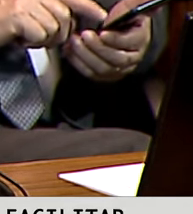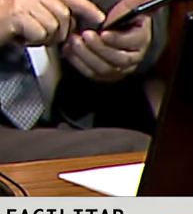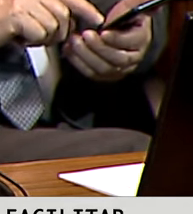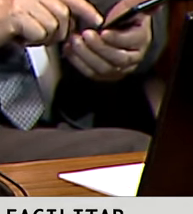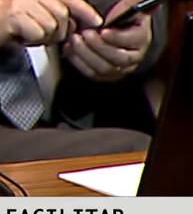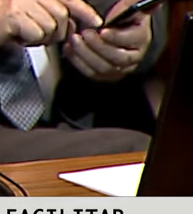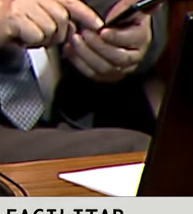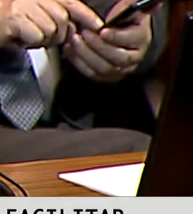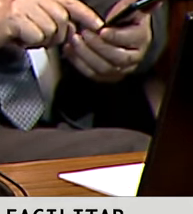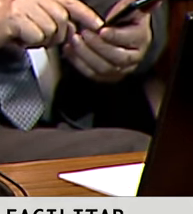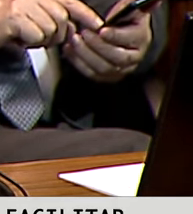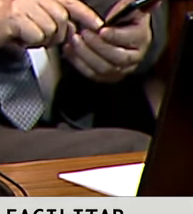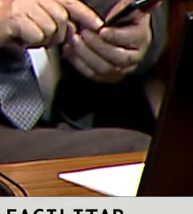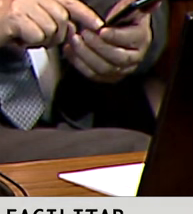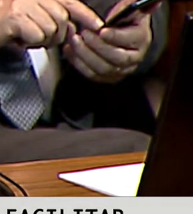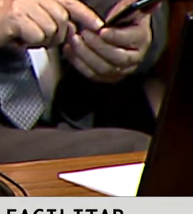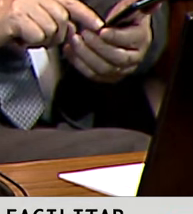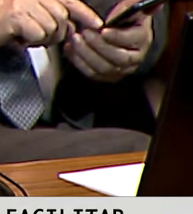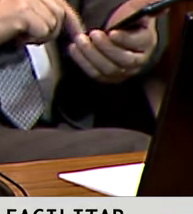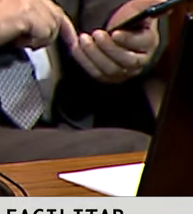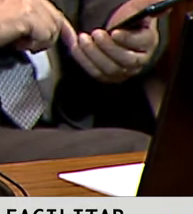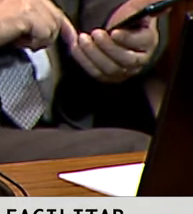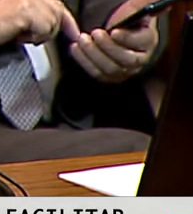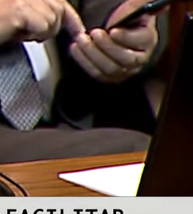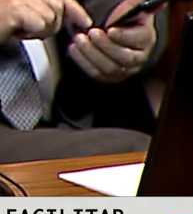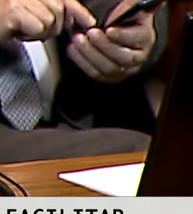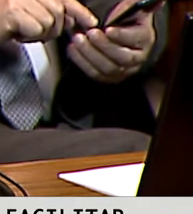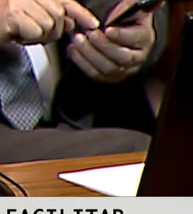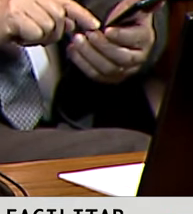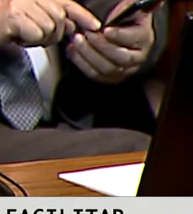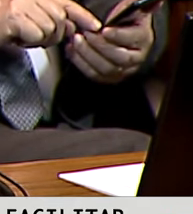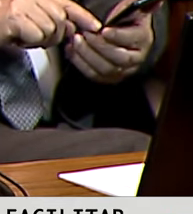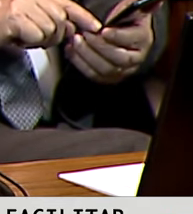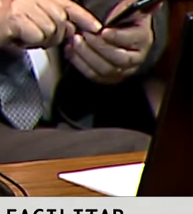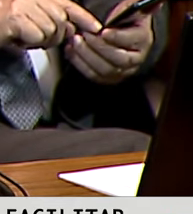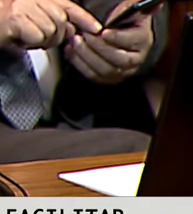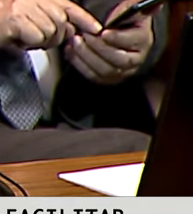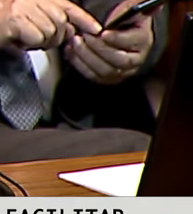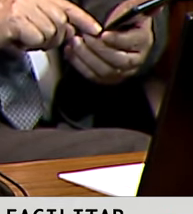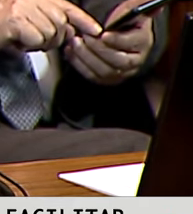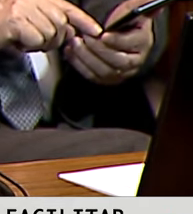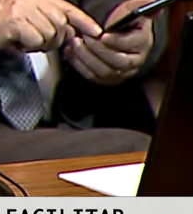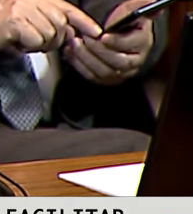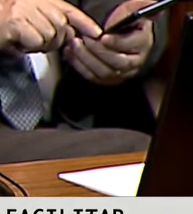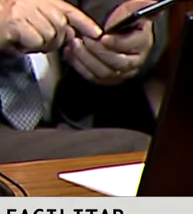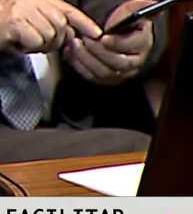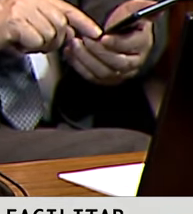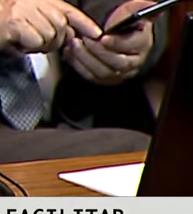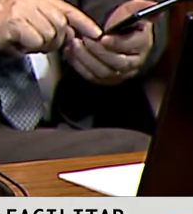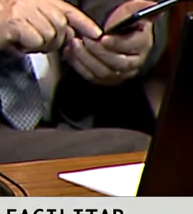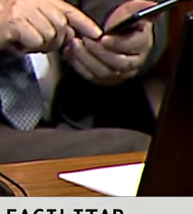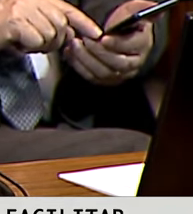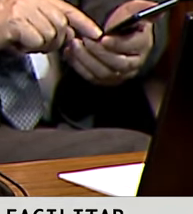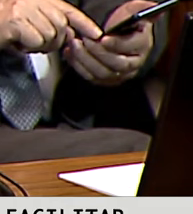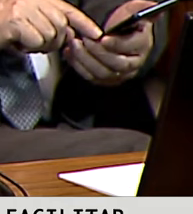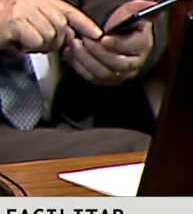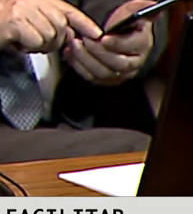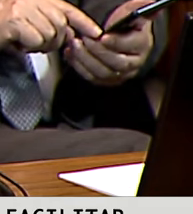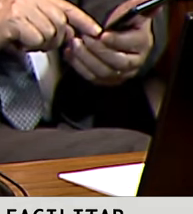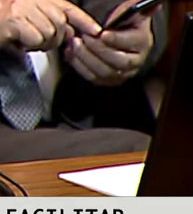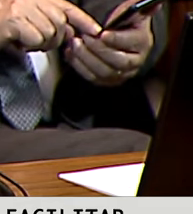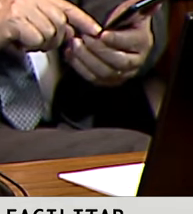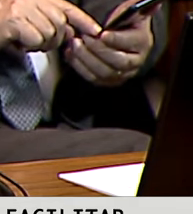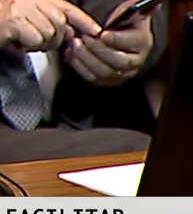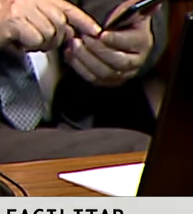Muchas gracias presidenta sin duda el deporte es una herramienta que no solamente permite la